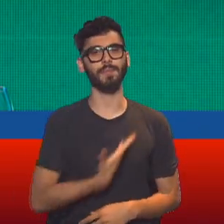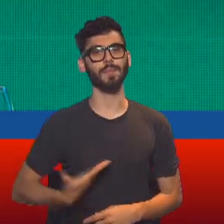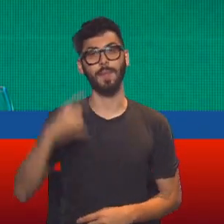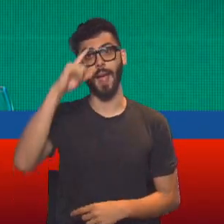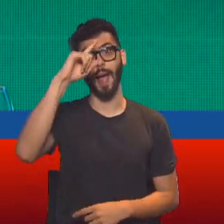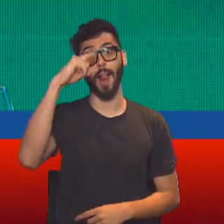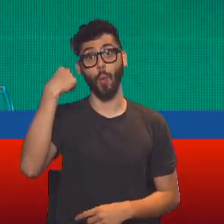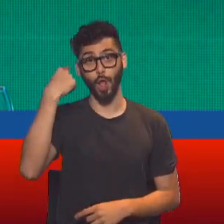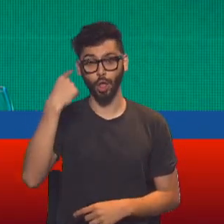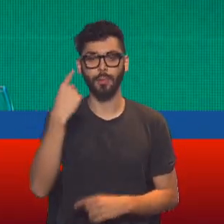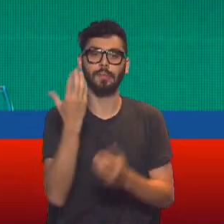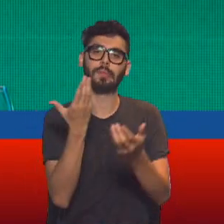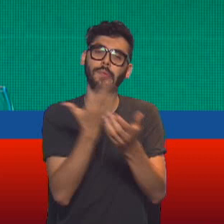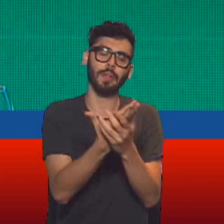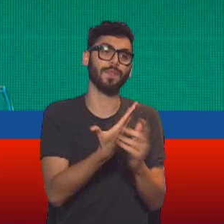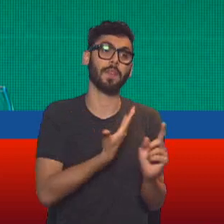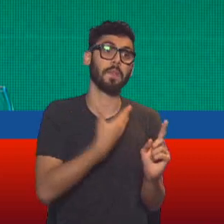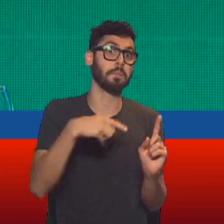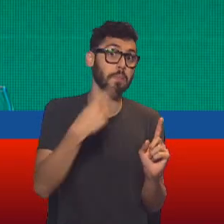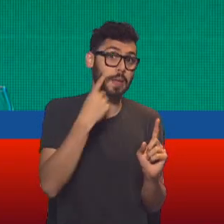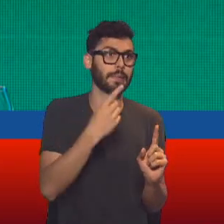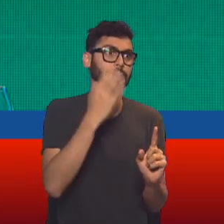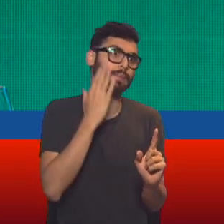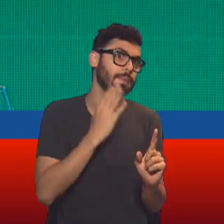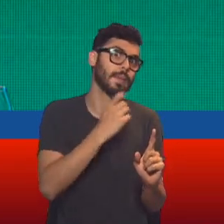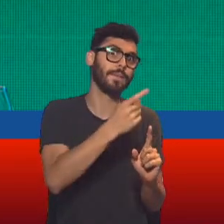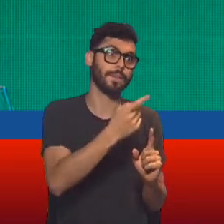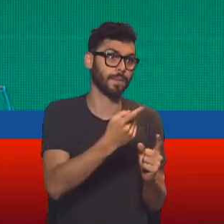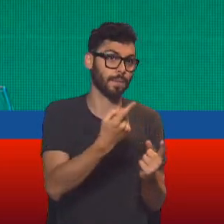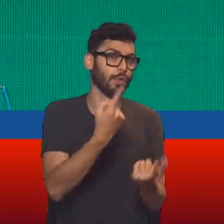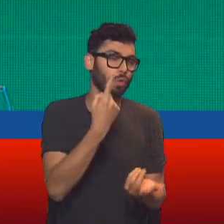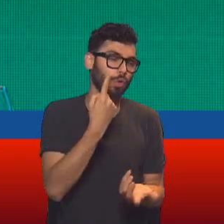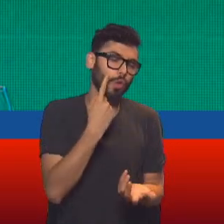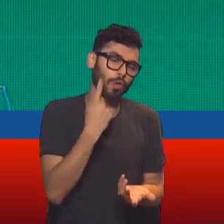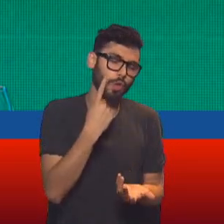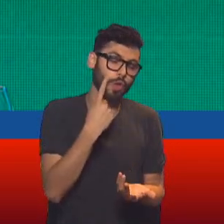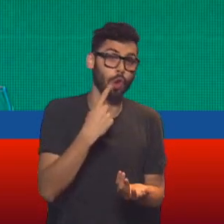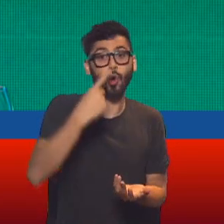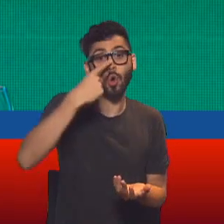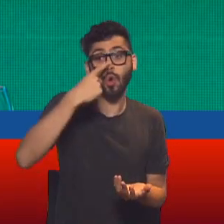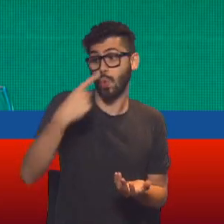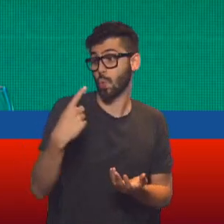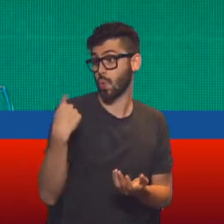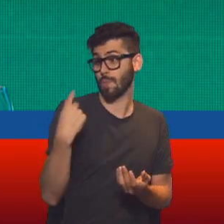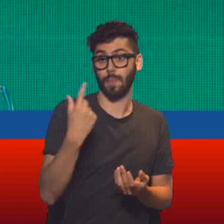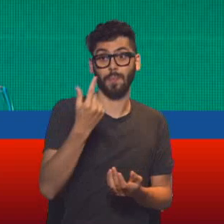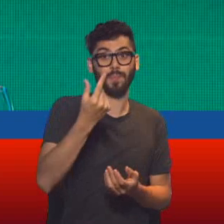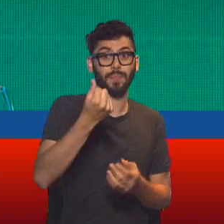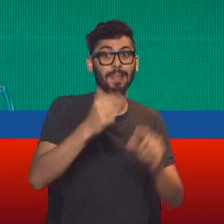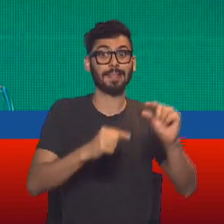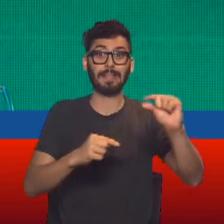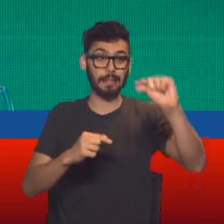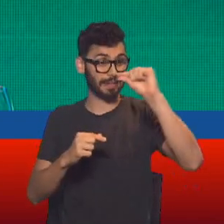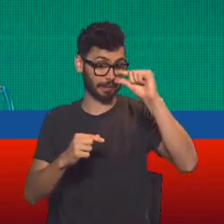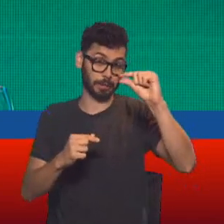que le pedía al fondo que revisara las condiciones en las que fue dado el último mega préstamo durante el gobierno de Mauricio Macri.